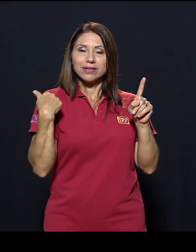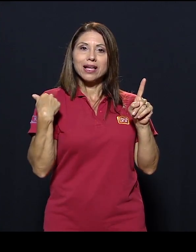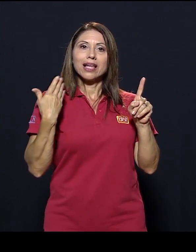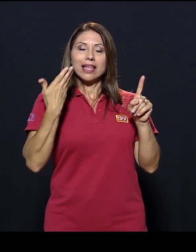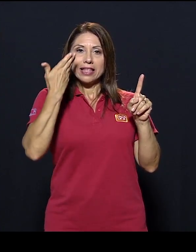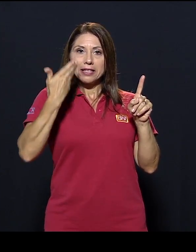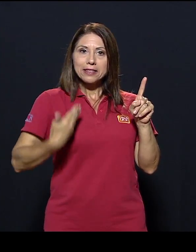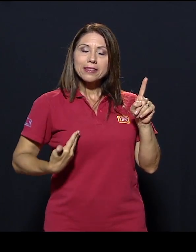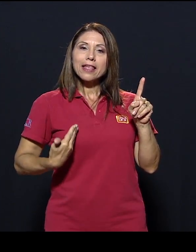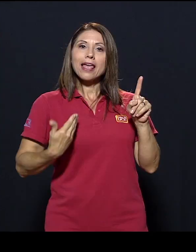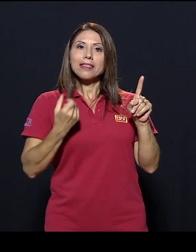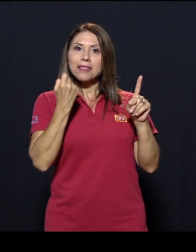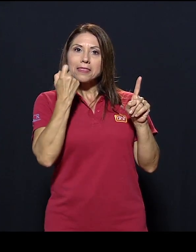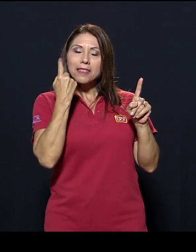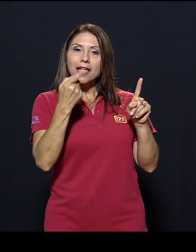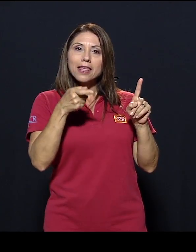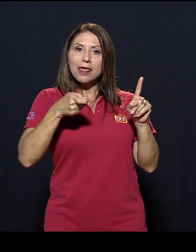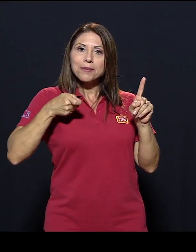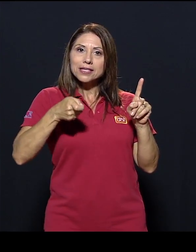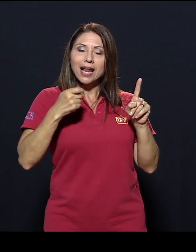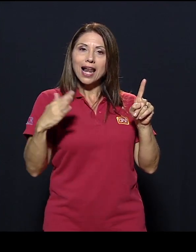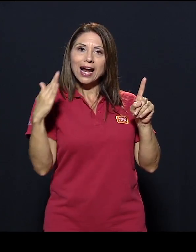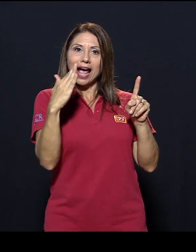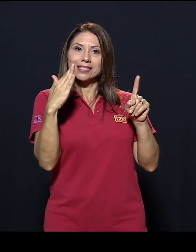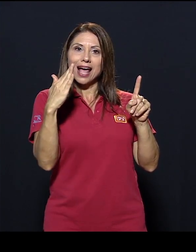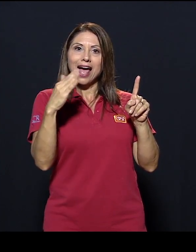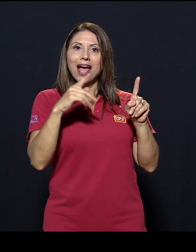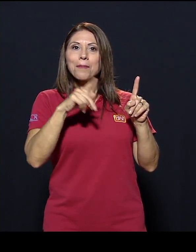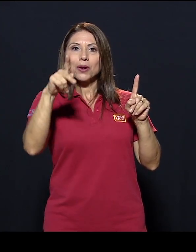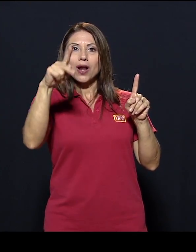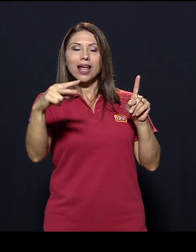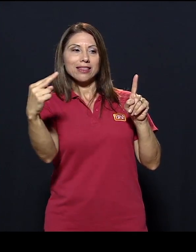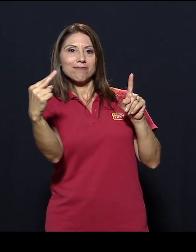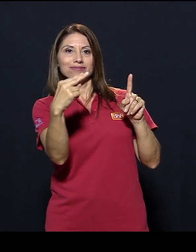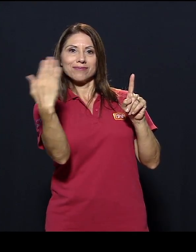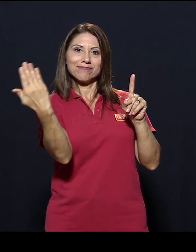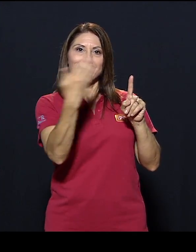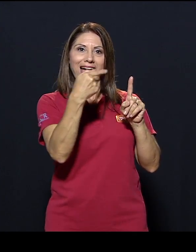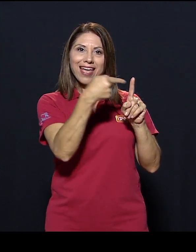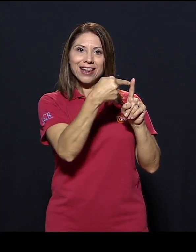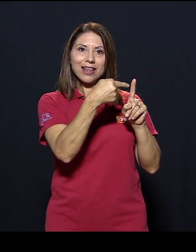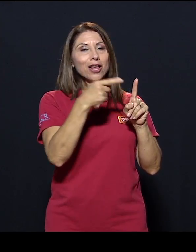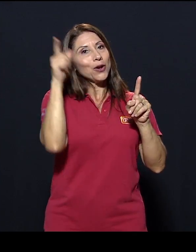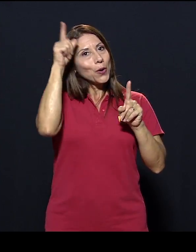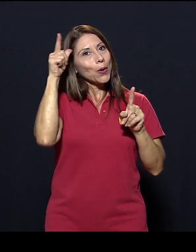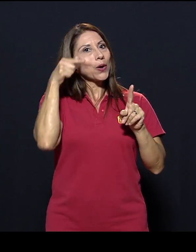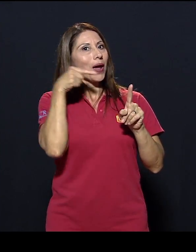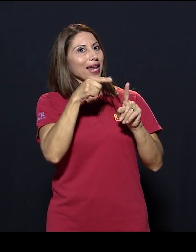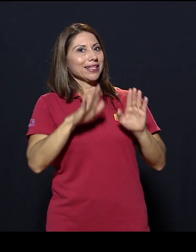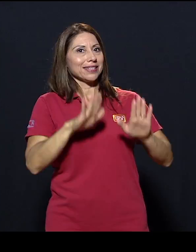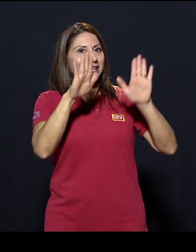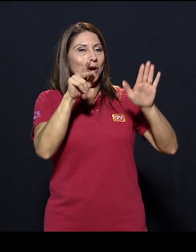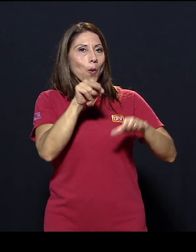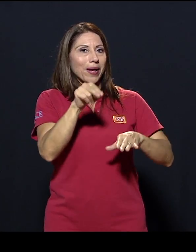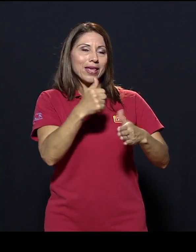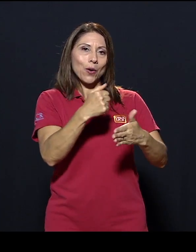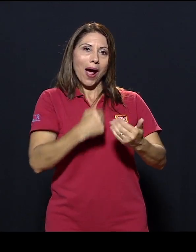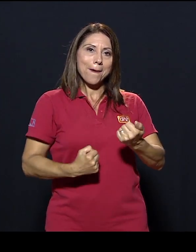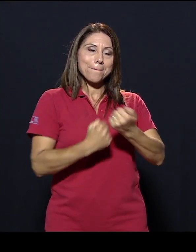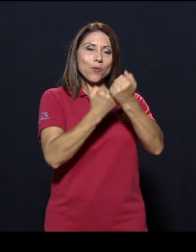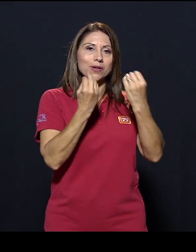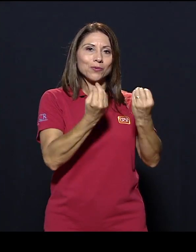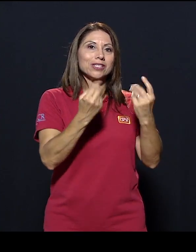tenga a cargo la responsabilidad de entender y administrar la casa, la gente asume, y por supuesto que es un gran compañero y